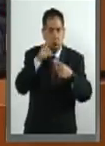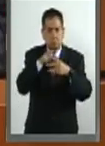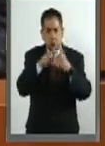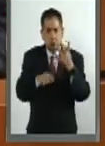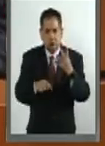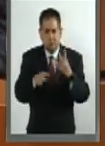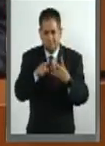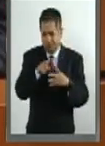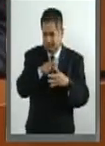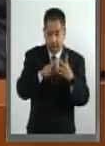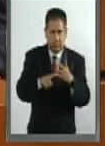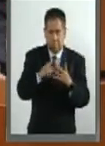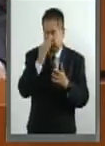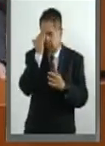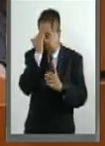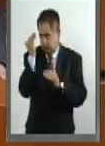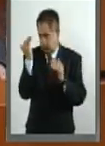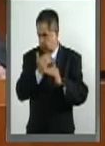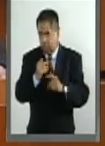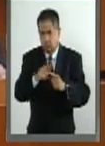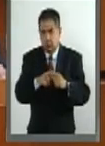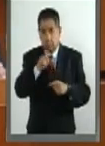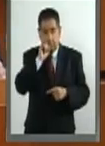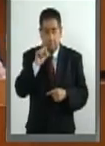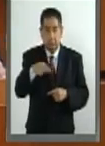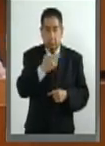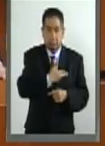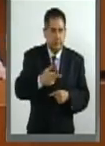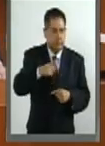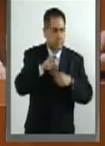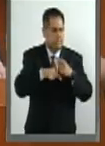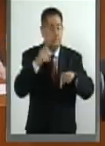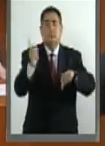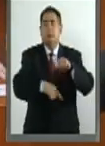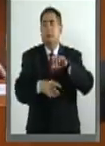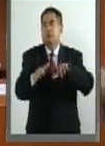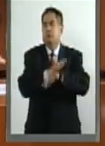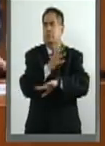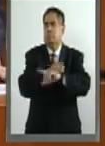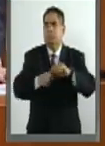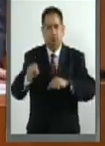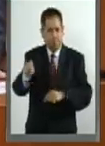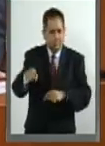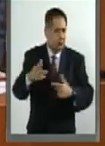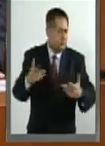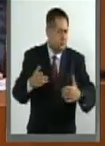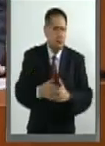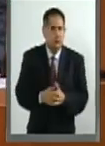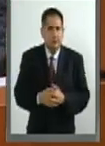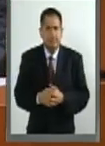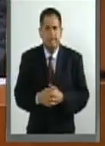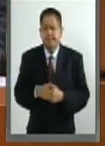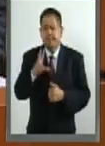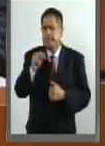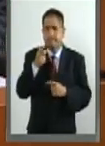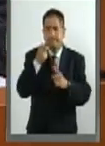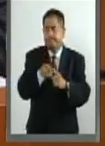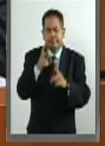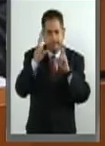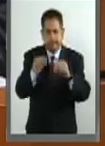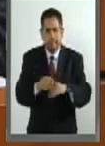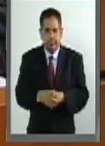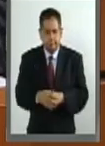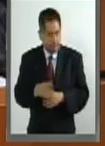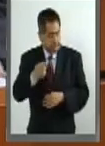han sido verdaderamente fatídicos. El propio presidente ha tenido que retirarlos. Aquí no se trata de eso. Es